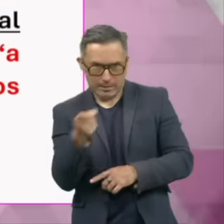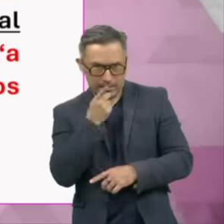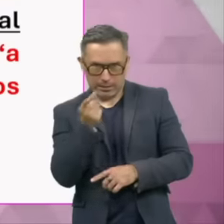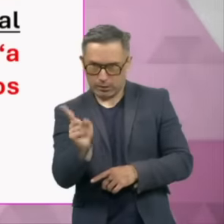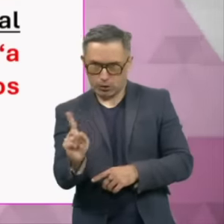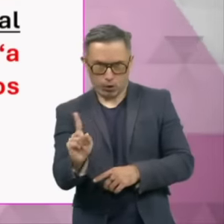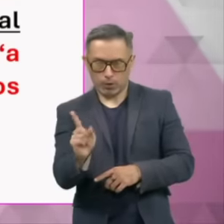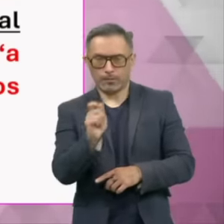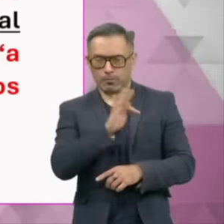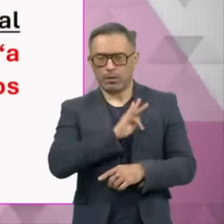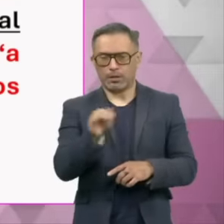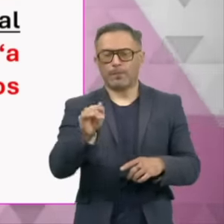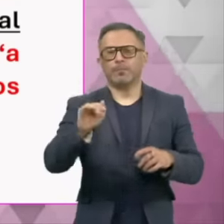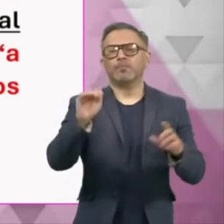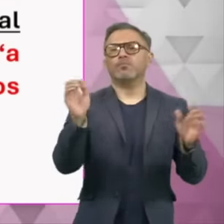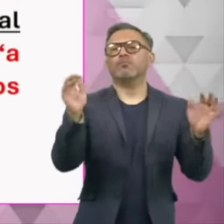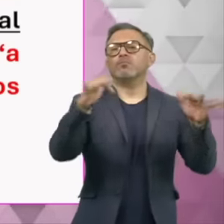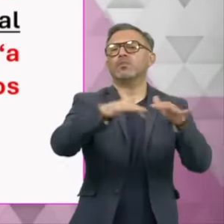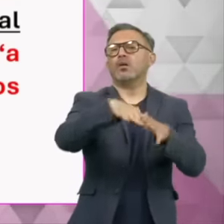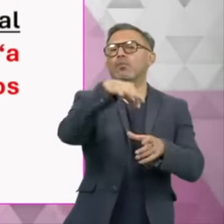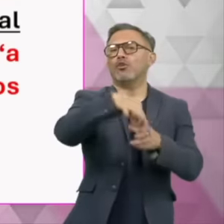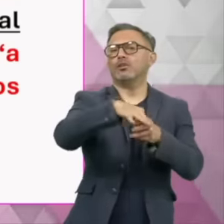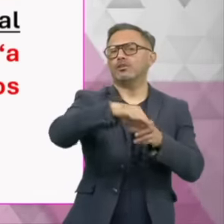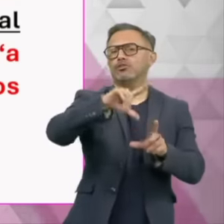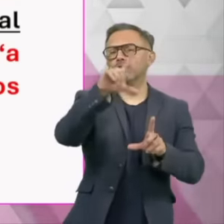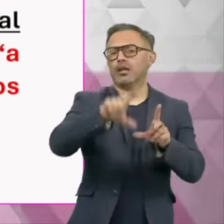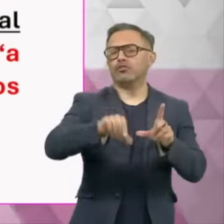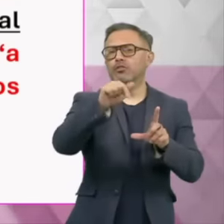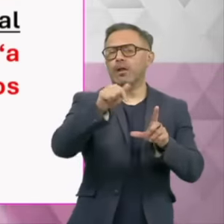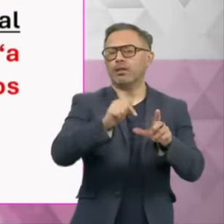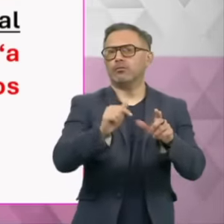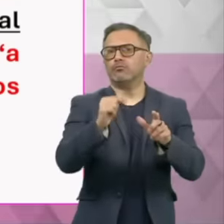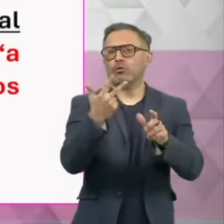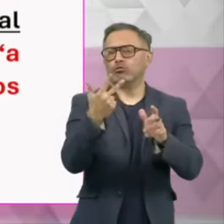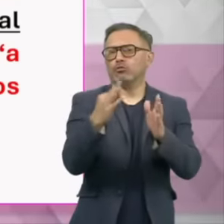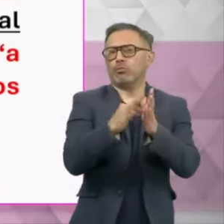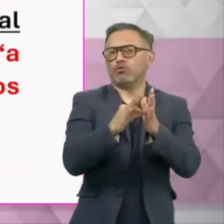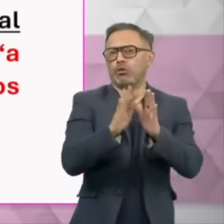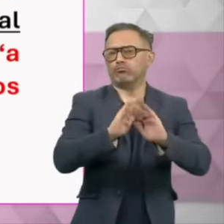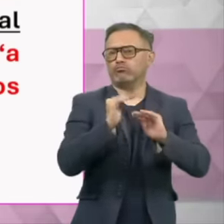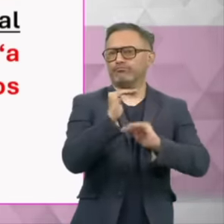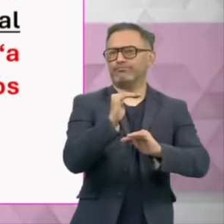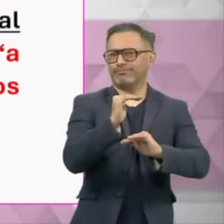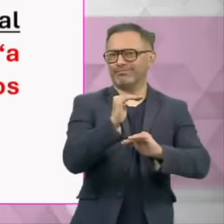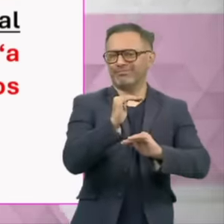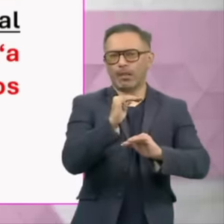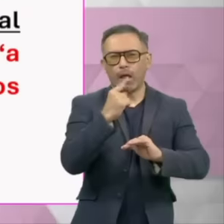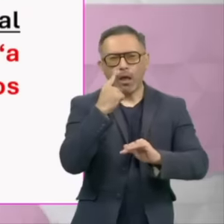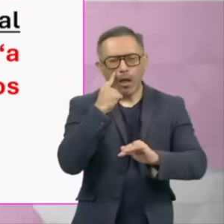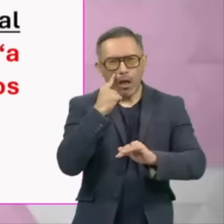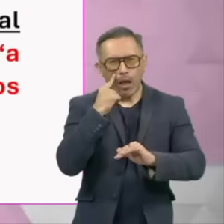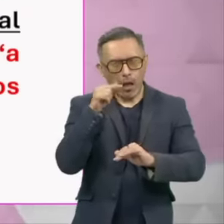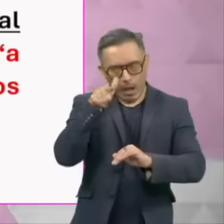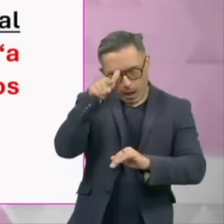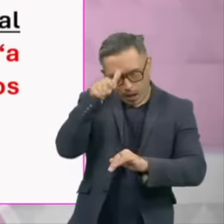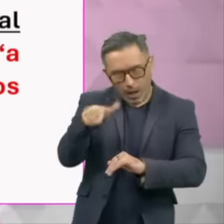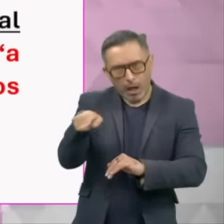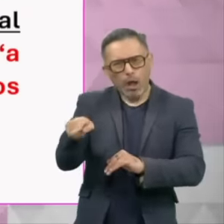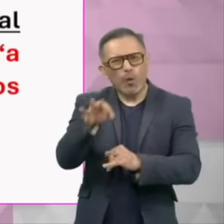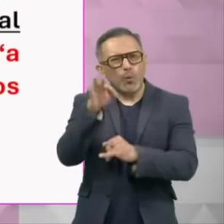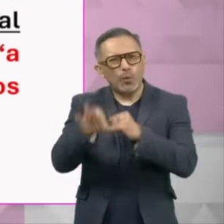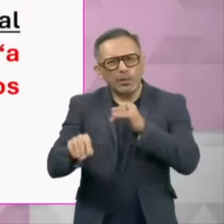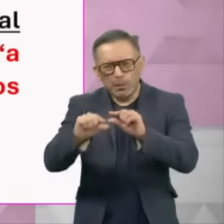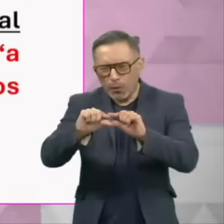votación nacional emitida. Nótese que en esta última parte no dice a